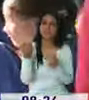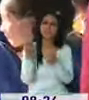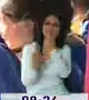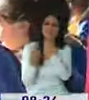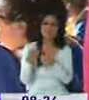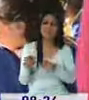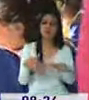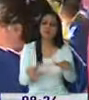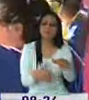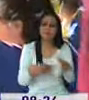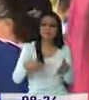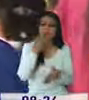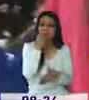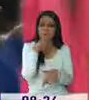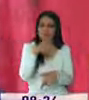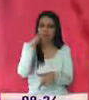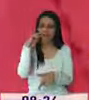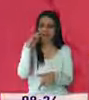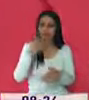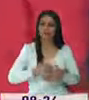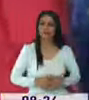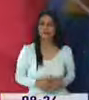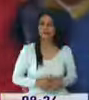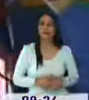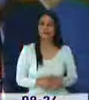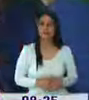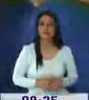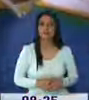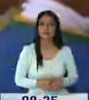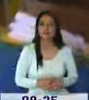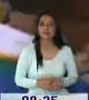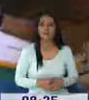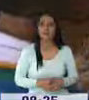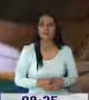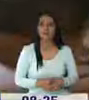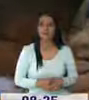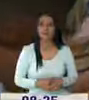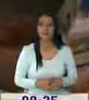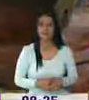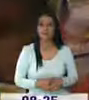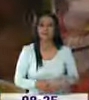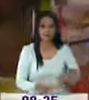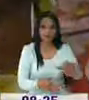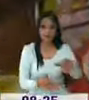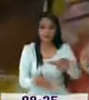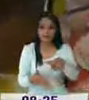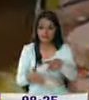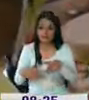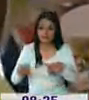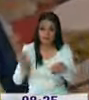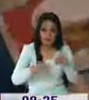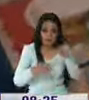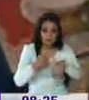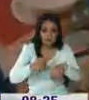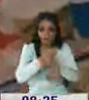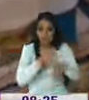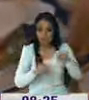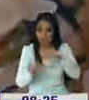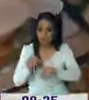receta saludable para los niños. Vamos a ver, ahí están ellos cocinando, están ya preparando estos alimentos saludables